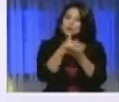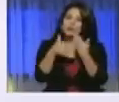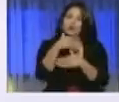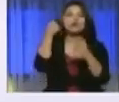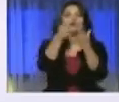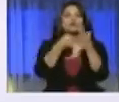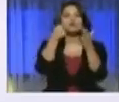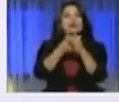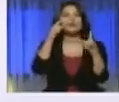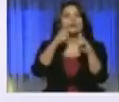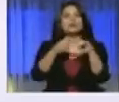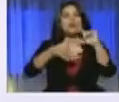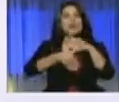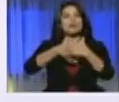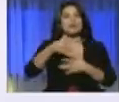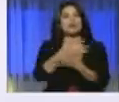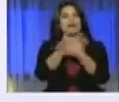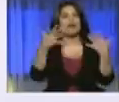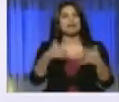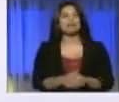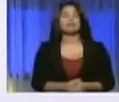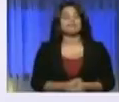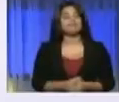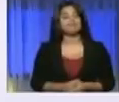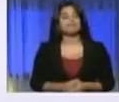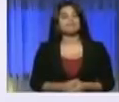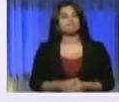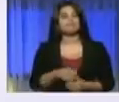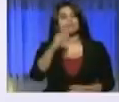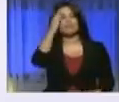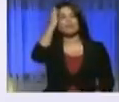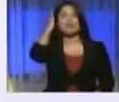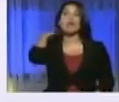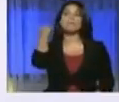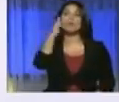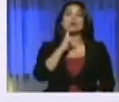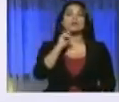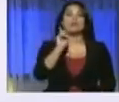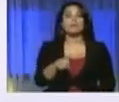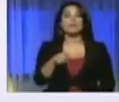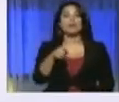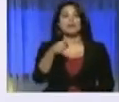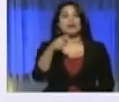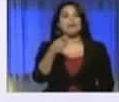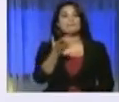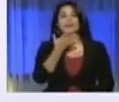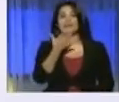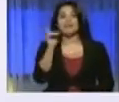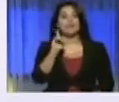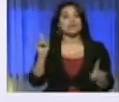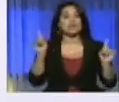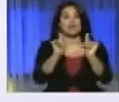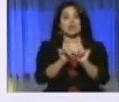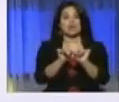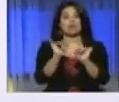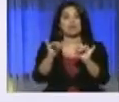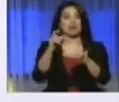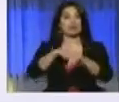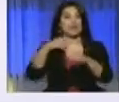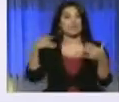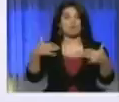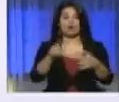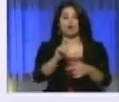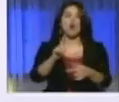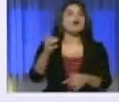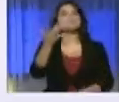grande. Es extraordinario, porque Bolívar y Martí no vivieron la misma época. Aunque Martí vivió la